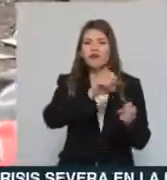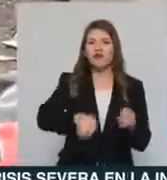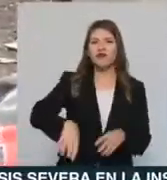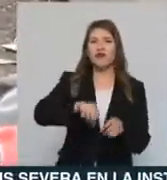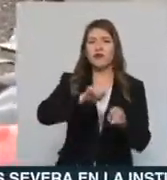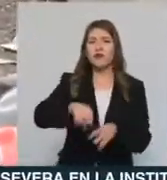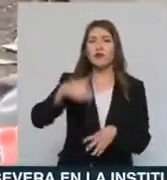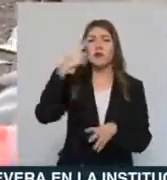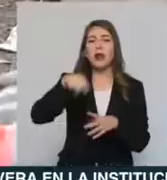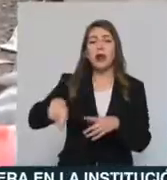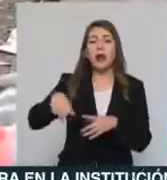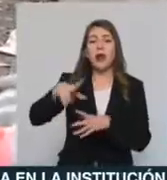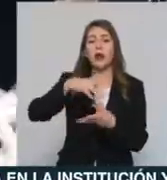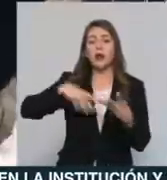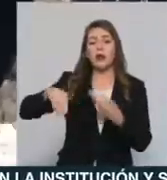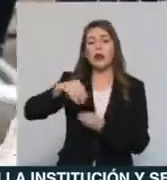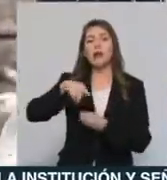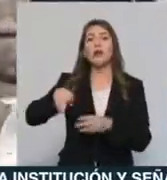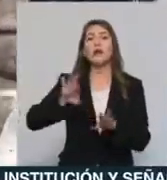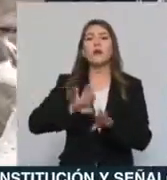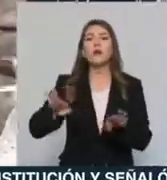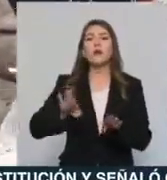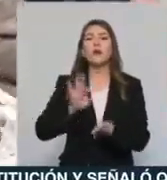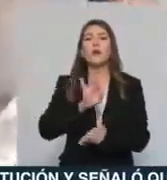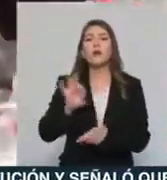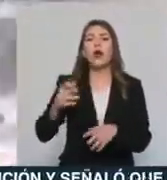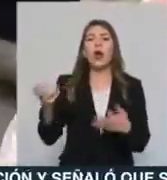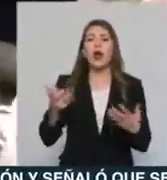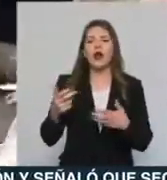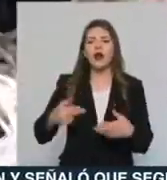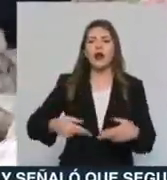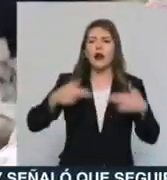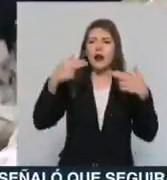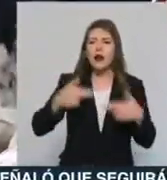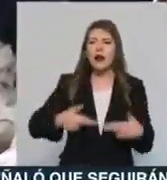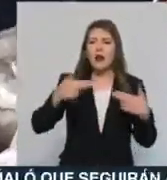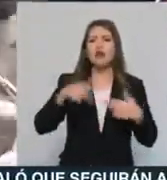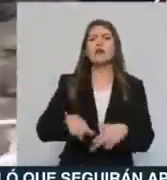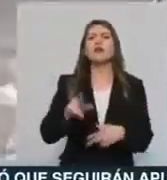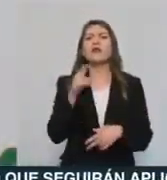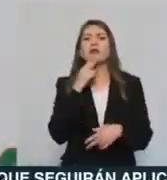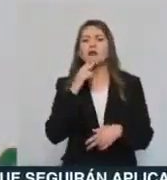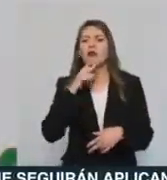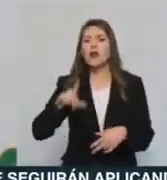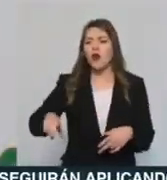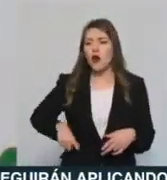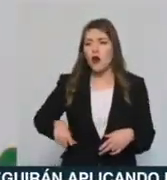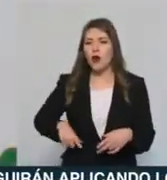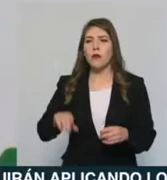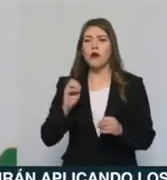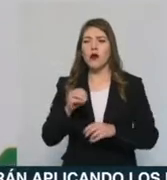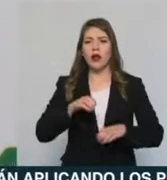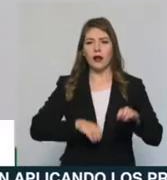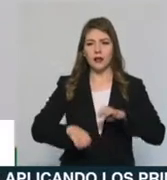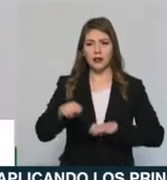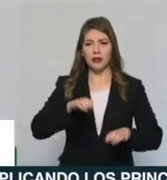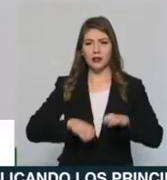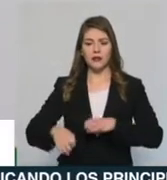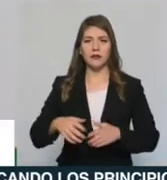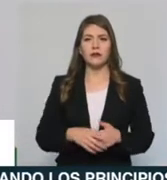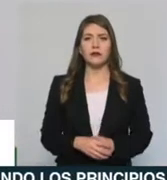negocio con la finalidad de que el gobierno y los desarrolladores privados utilicen materiales reciclados. Las metas del reciclaje